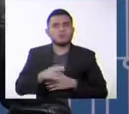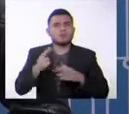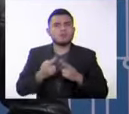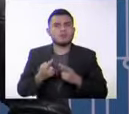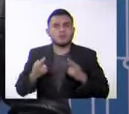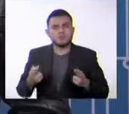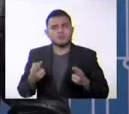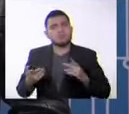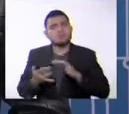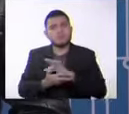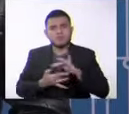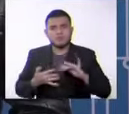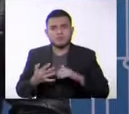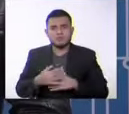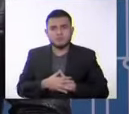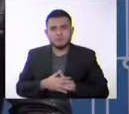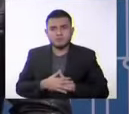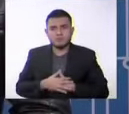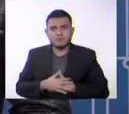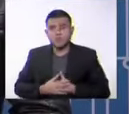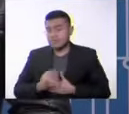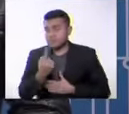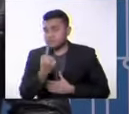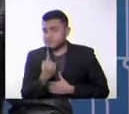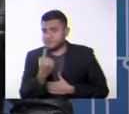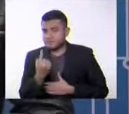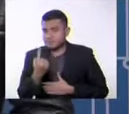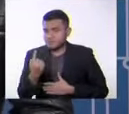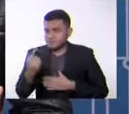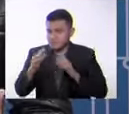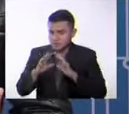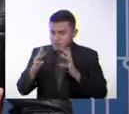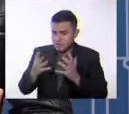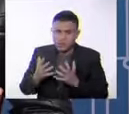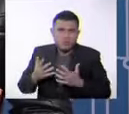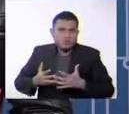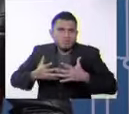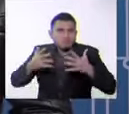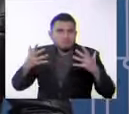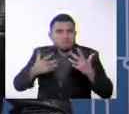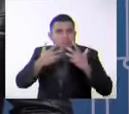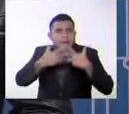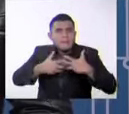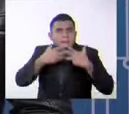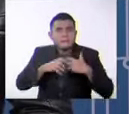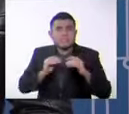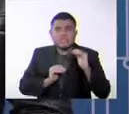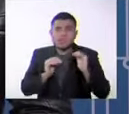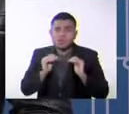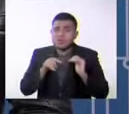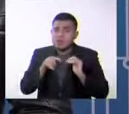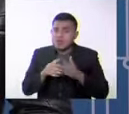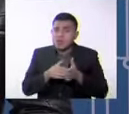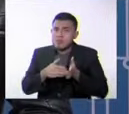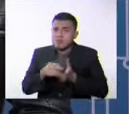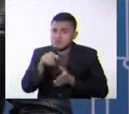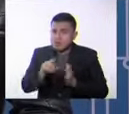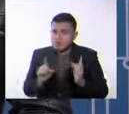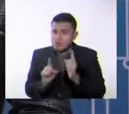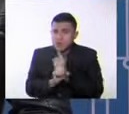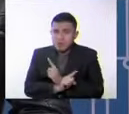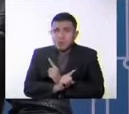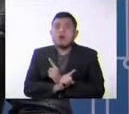naturales, tanto de los individuos del mundo como de las grandes empresas también. Entonces, a partir de estos cambios